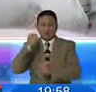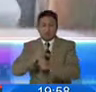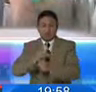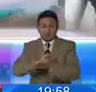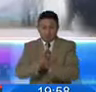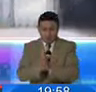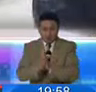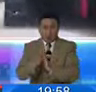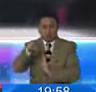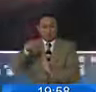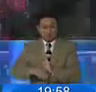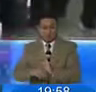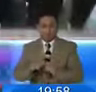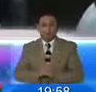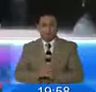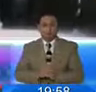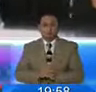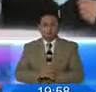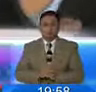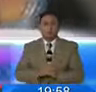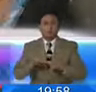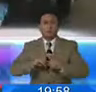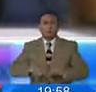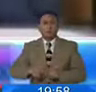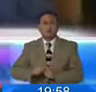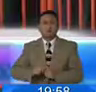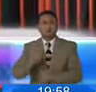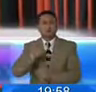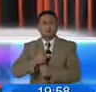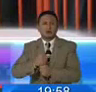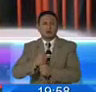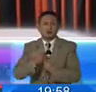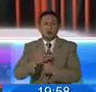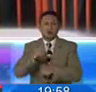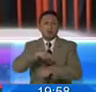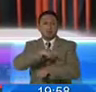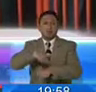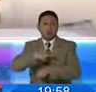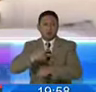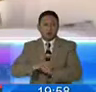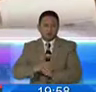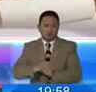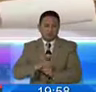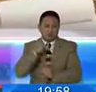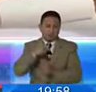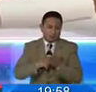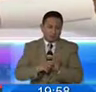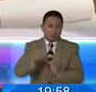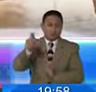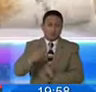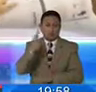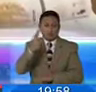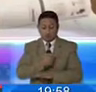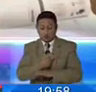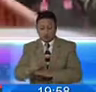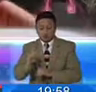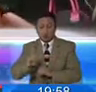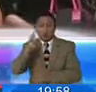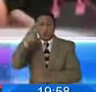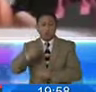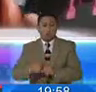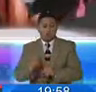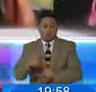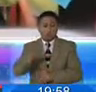los temas que es importante analizar es el subempleo. El subempleo es básicamente aquellas personas que durante la semana y durante el